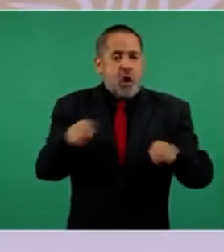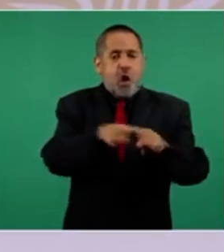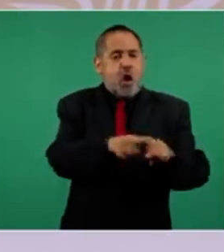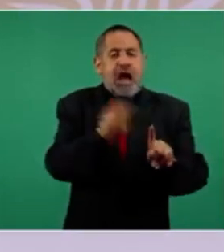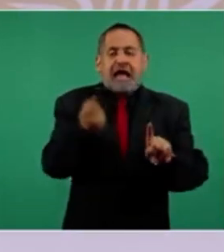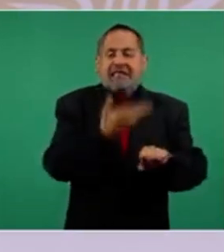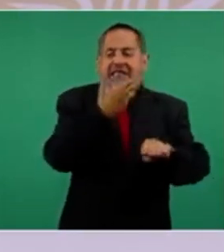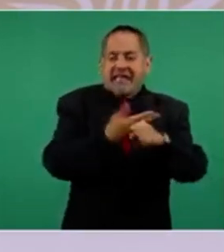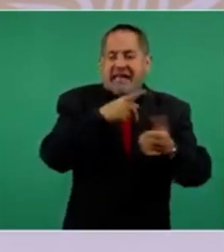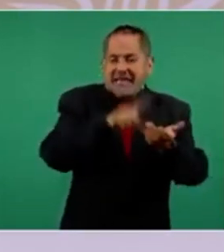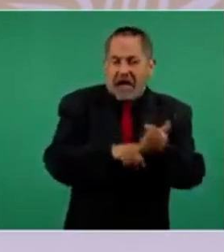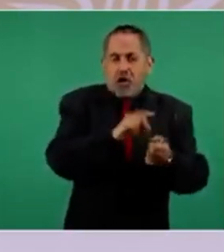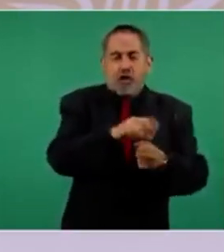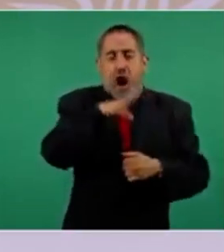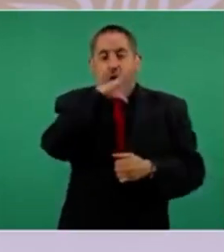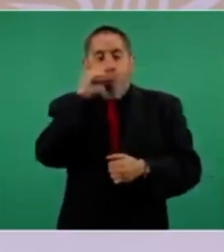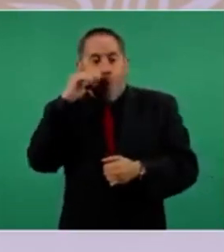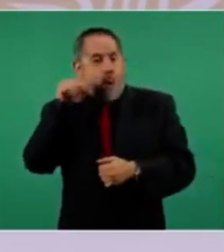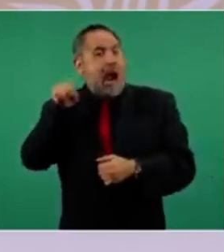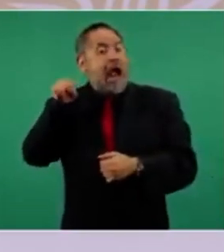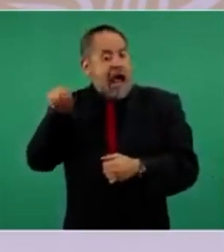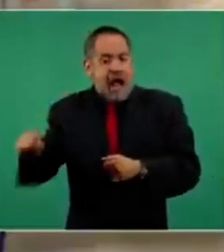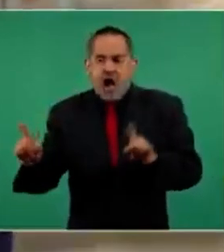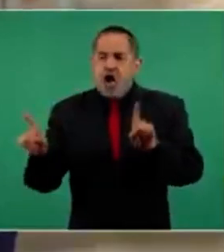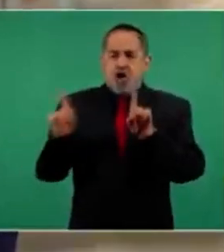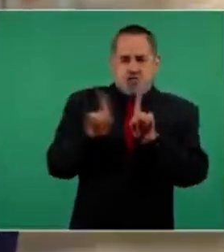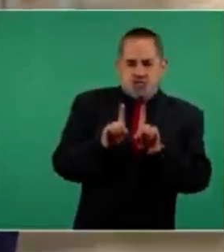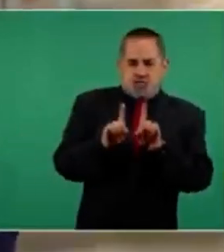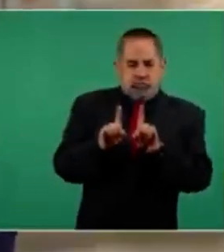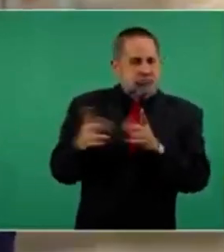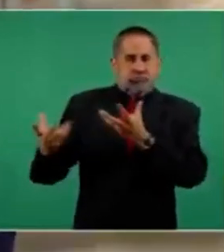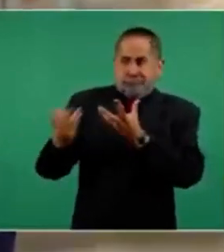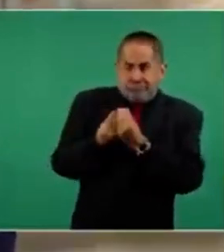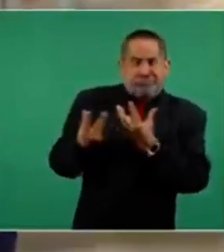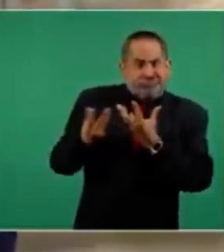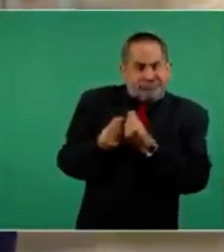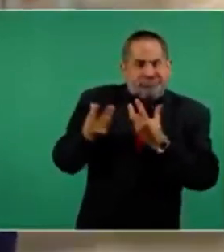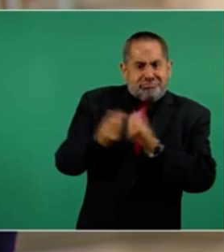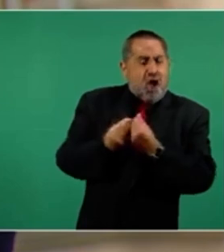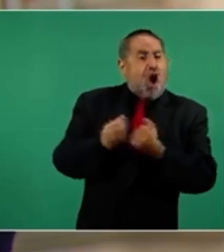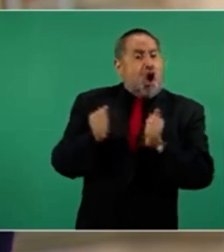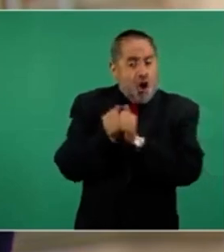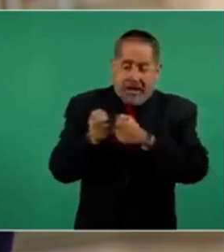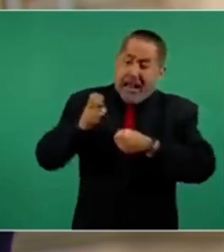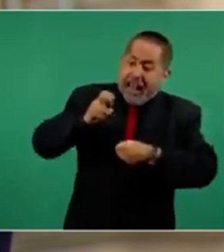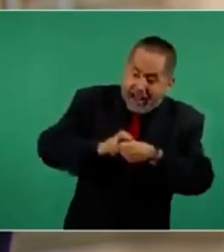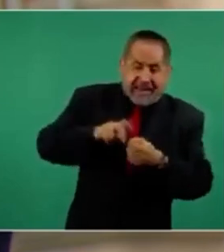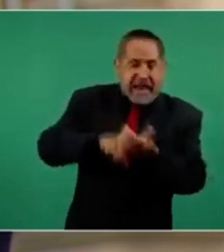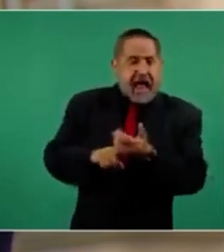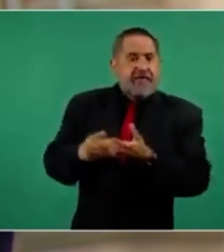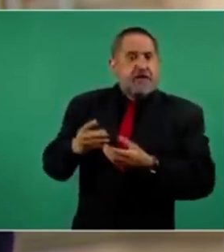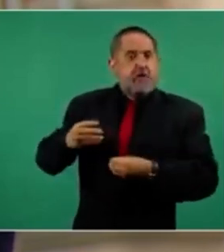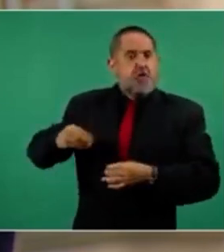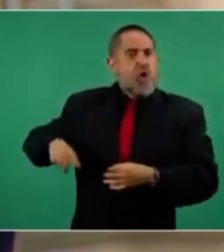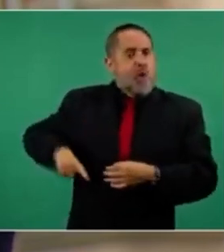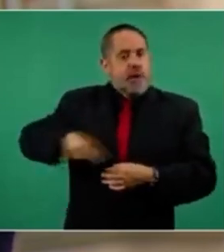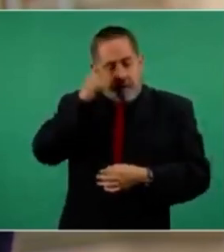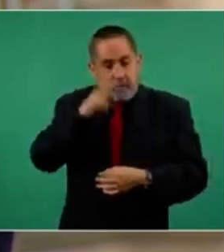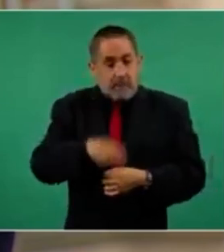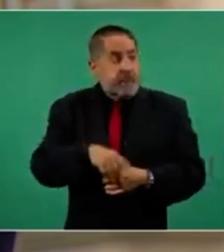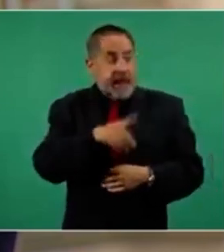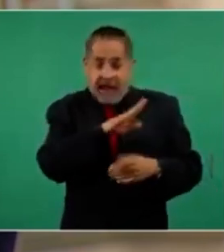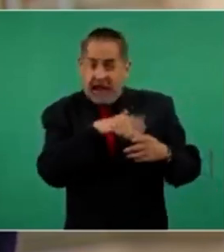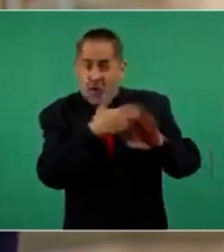secretario y agente de la República de Cuba en armas ante el gobierno mexicano. En la guerra contra los franceses sirvieron al